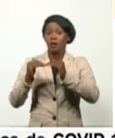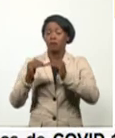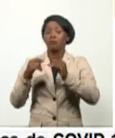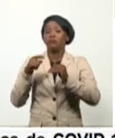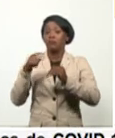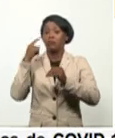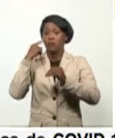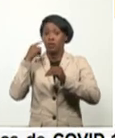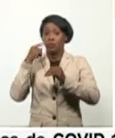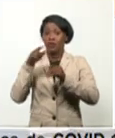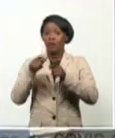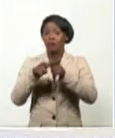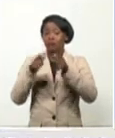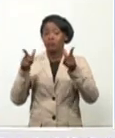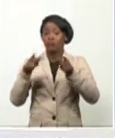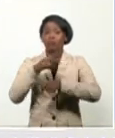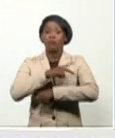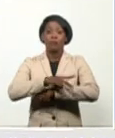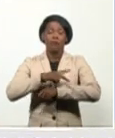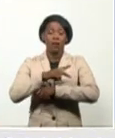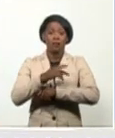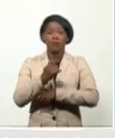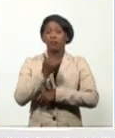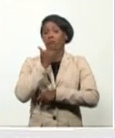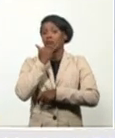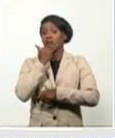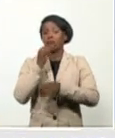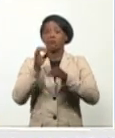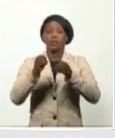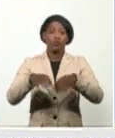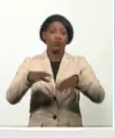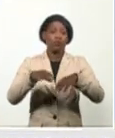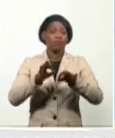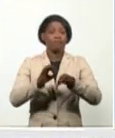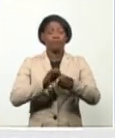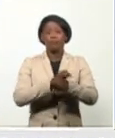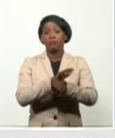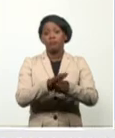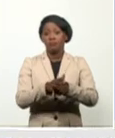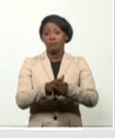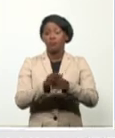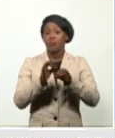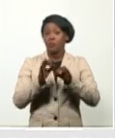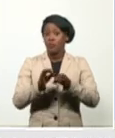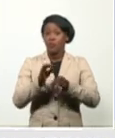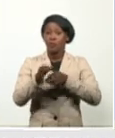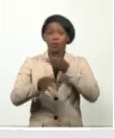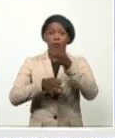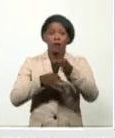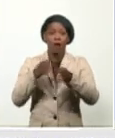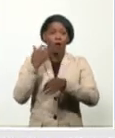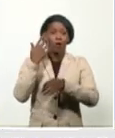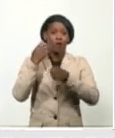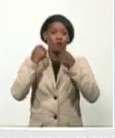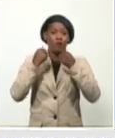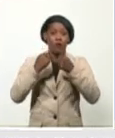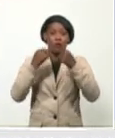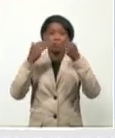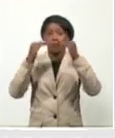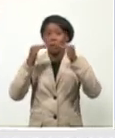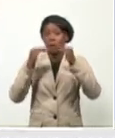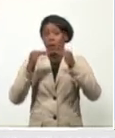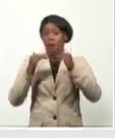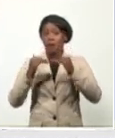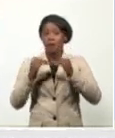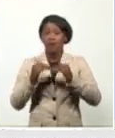más afectados y que, como ustedes pueden ver ahí, se corresponden con los colores más oscuros, como